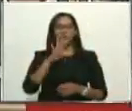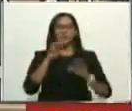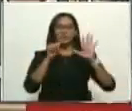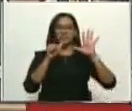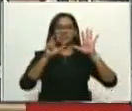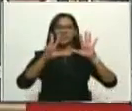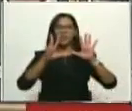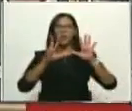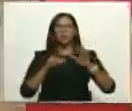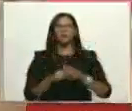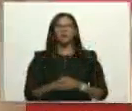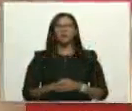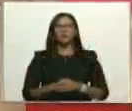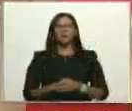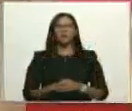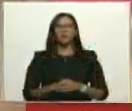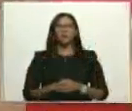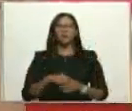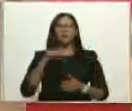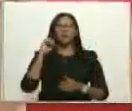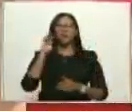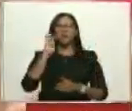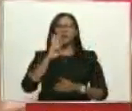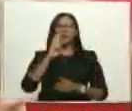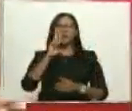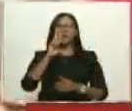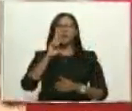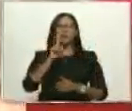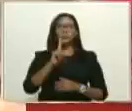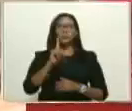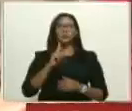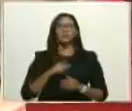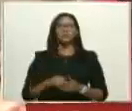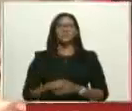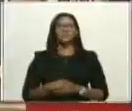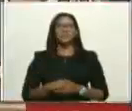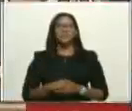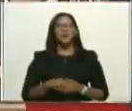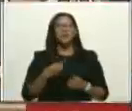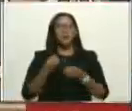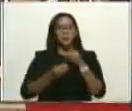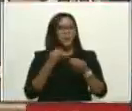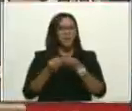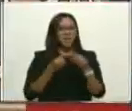468... vamos por 421... quiere decir que nosotros hemos echado el carro en 47